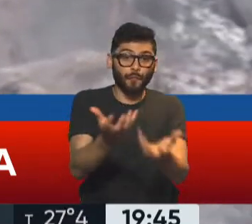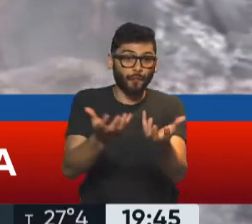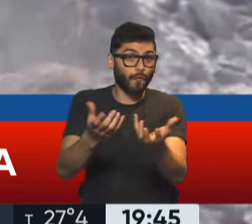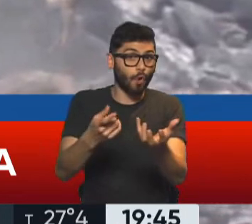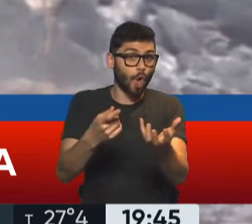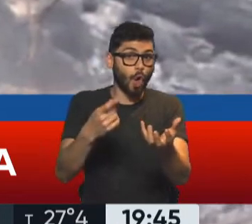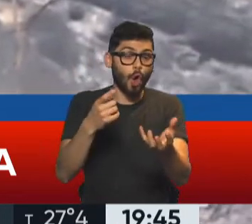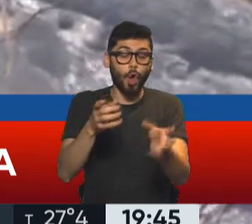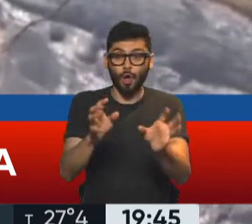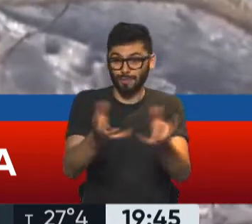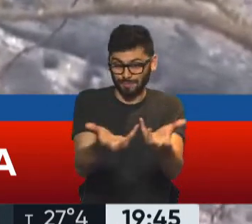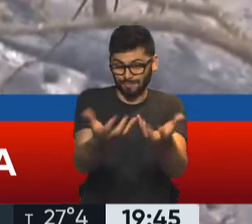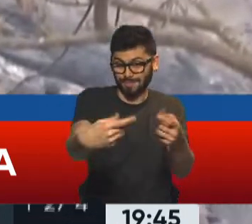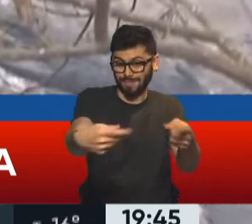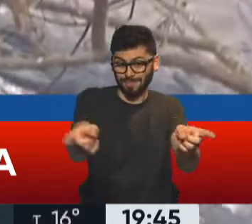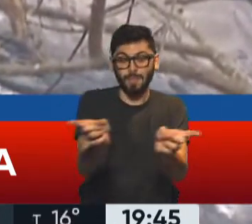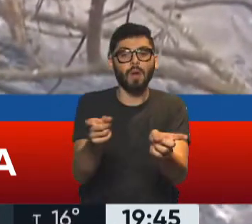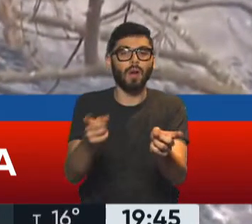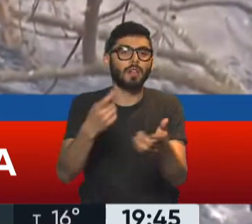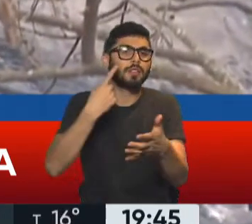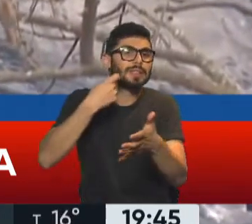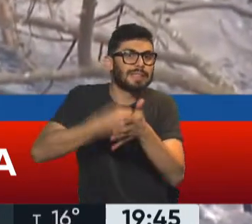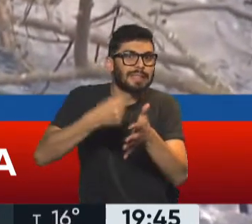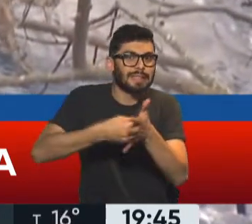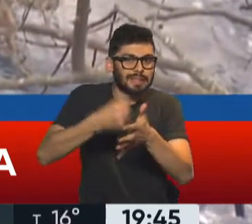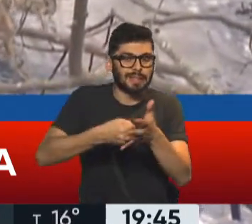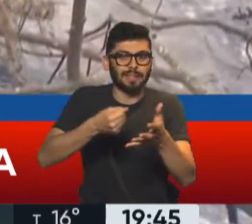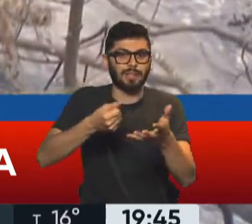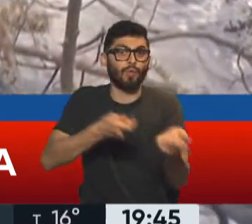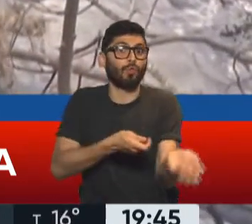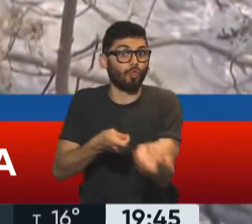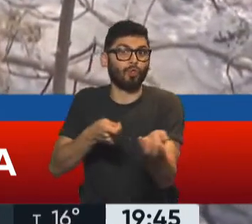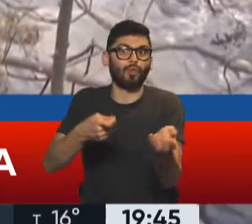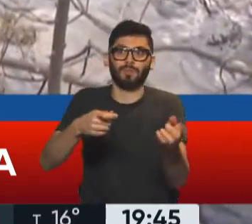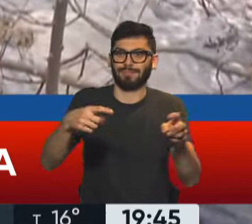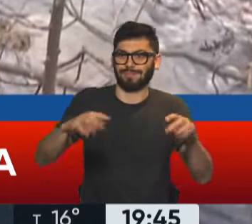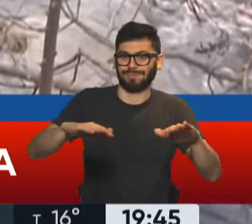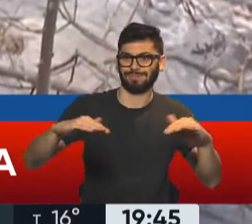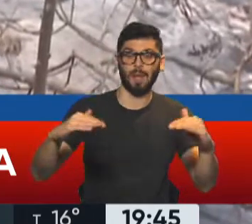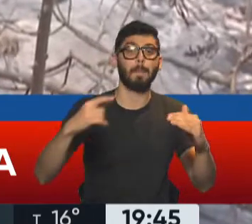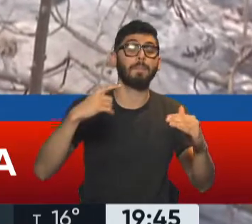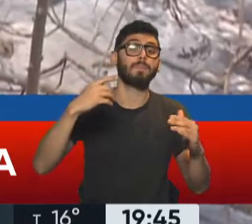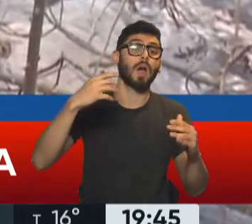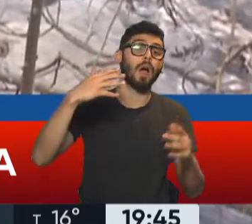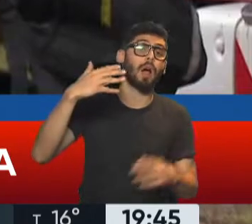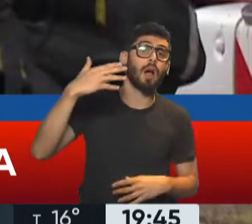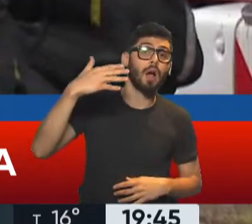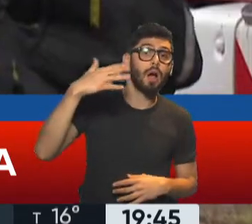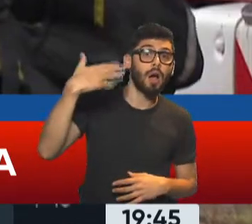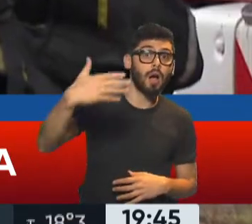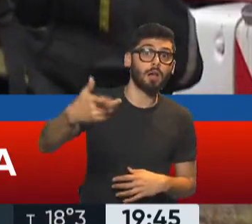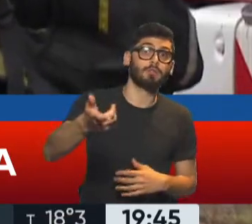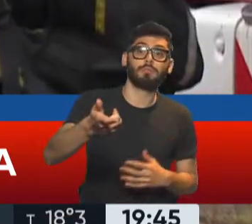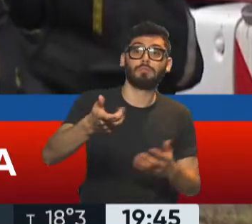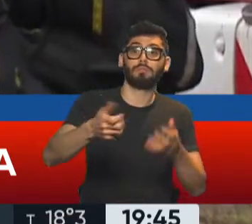perímetro, los están controlando, los están trabajando para que el día de mañana no tengan